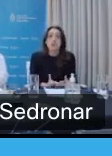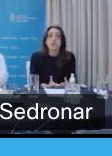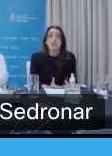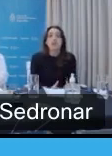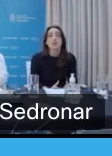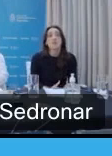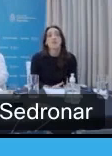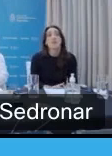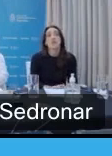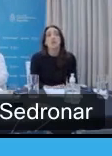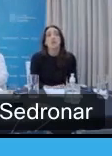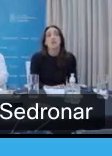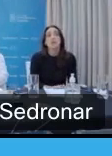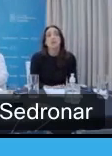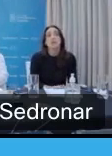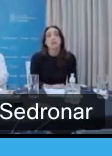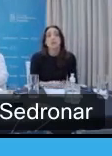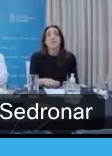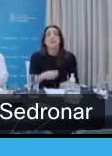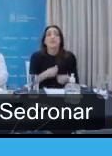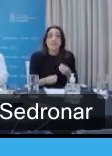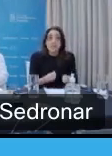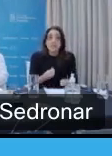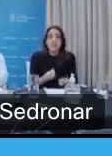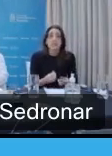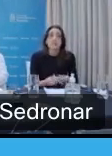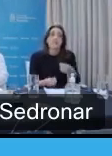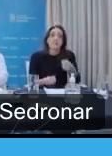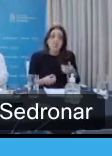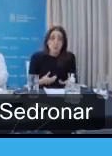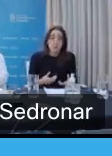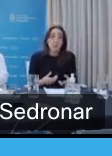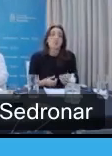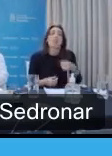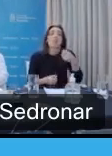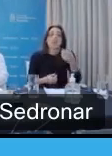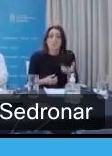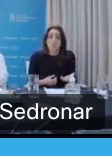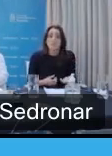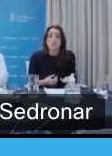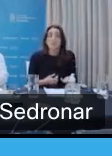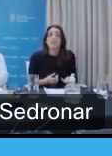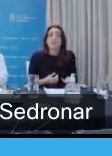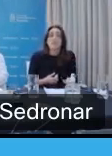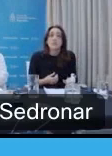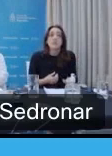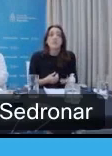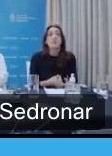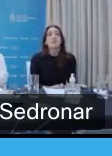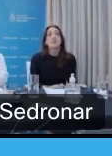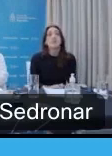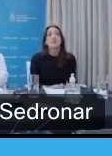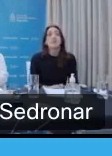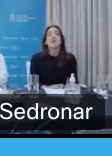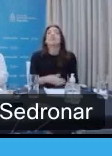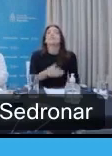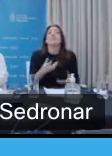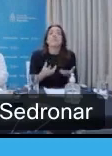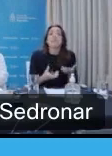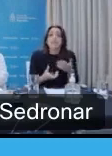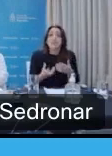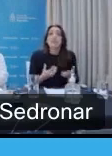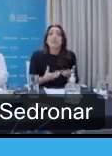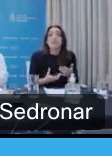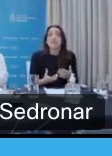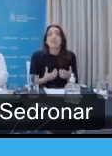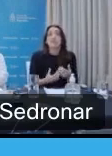de contención a veces para los jóvenes, ¿no? Esto está en crisis, a veces está cuestionado incluso su sentido. Bueno,